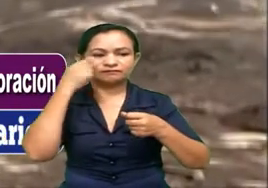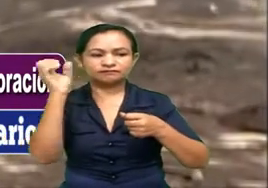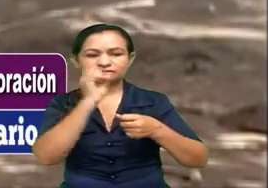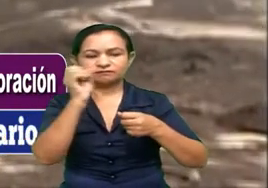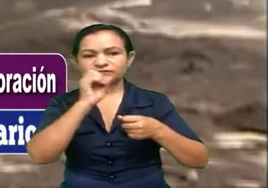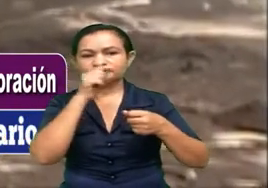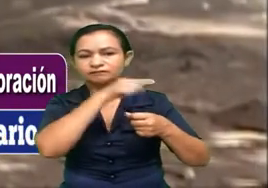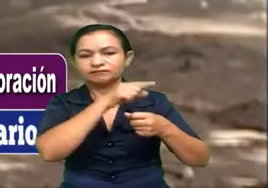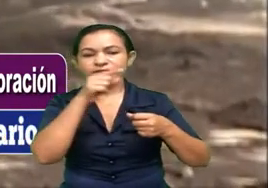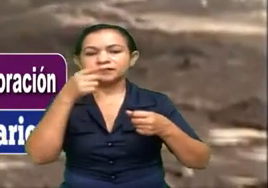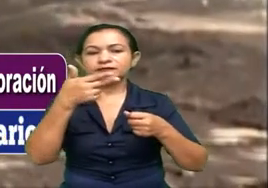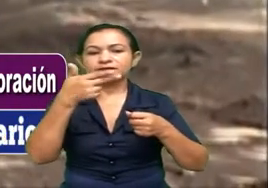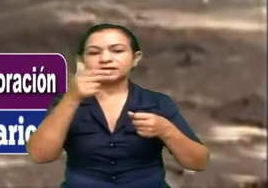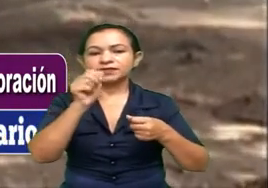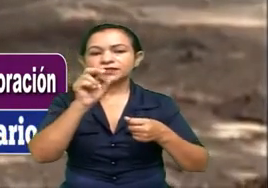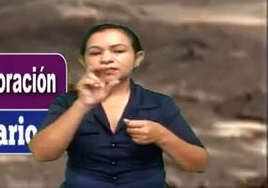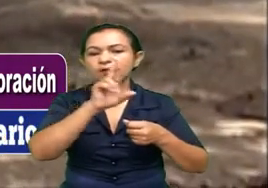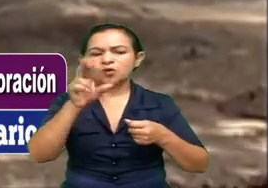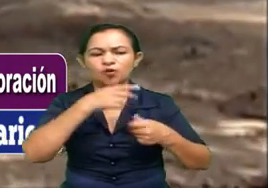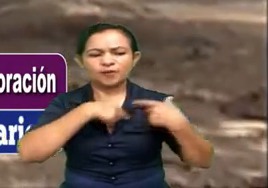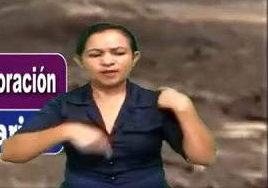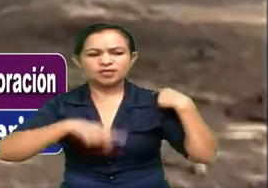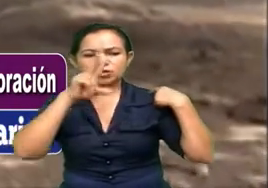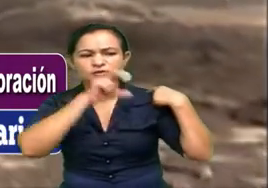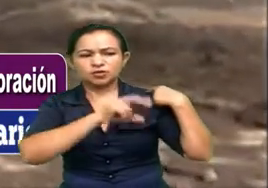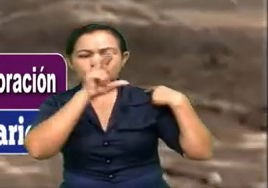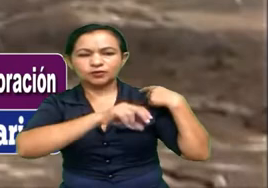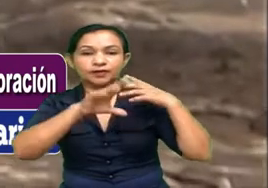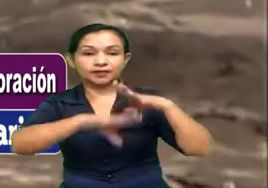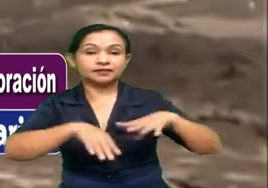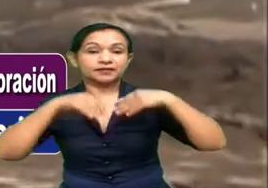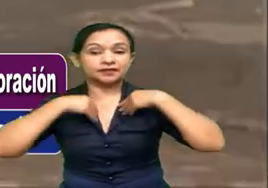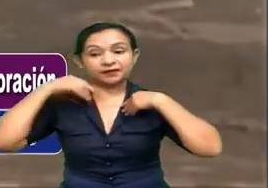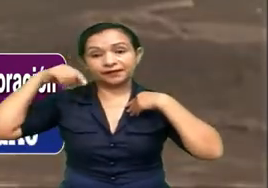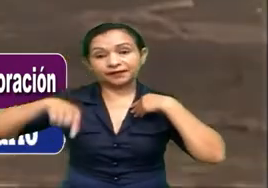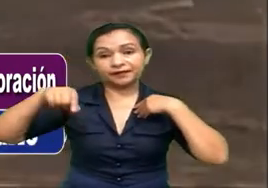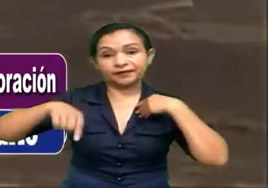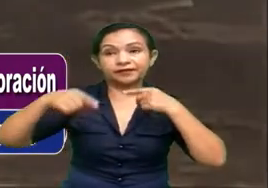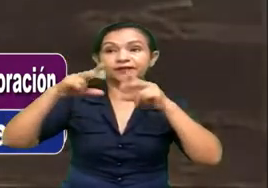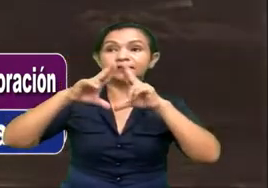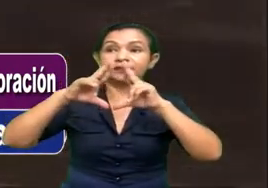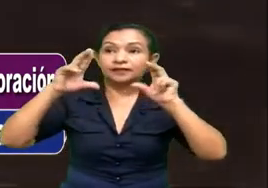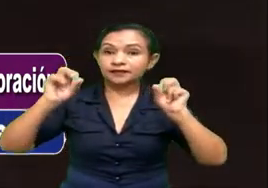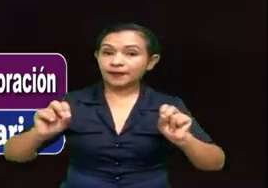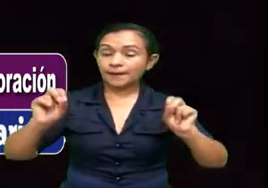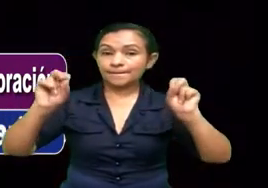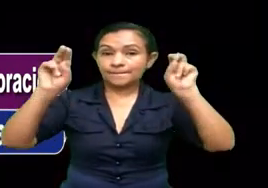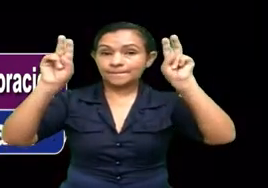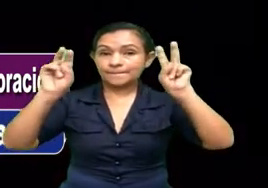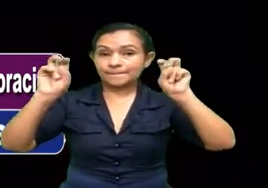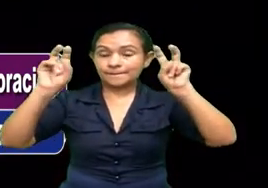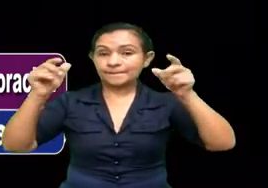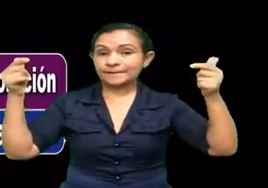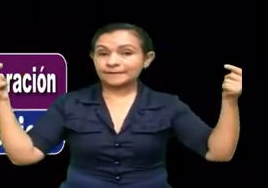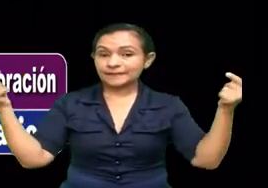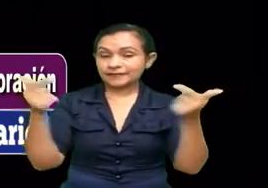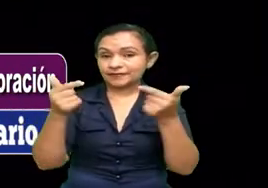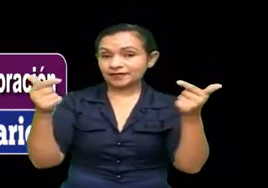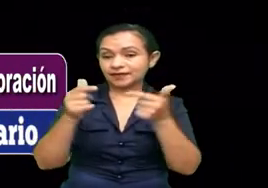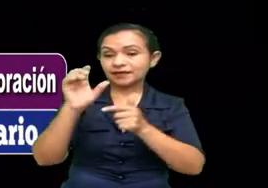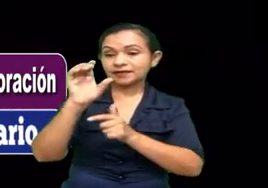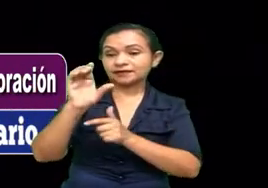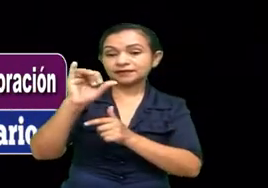Fruto Chamorro como presidente. Sí. Entonces, dentro del contexto de esa guerra civil,